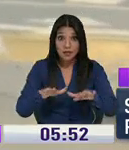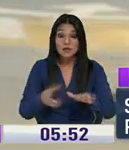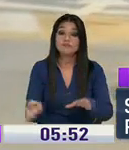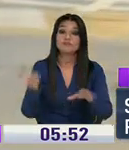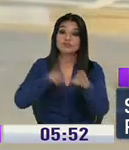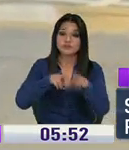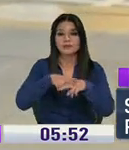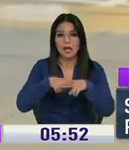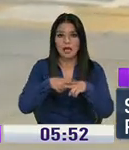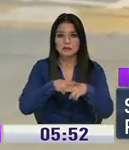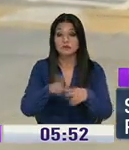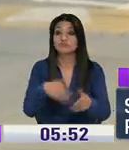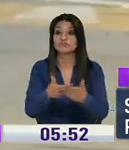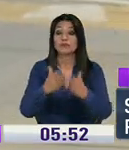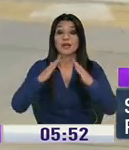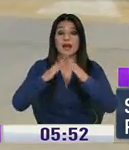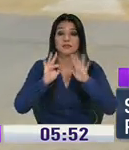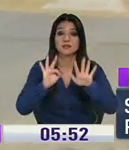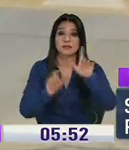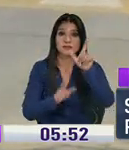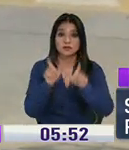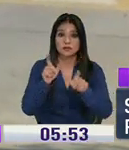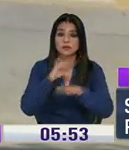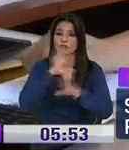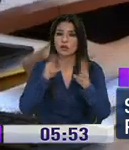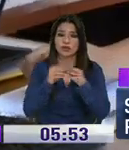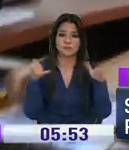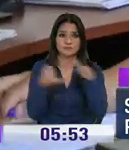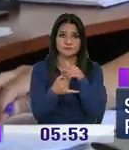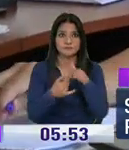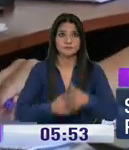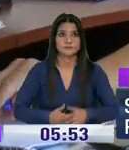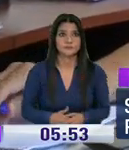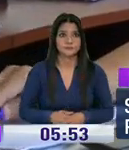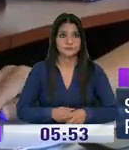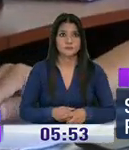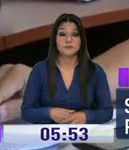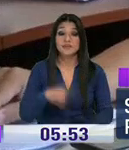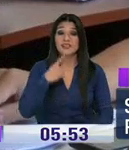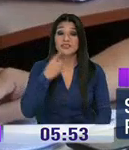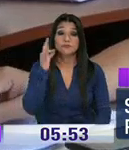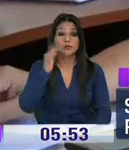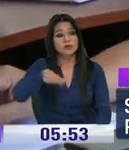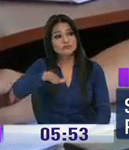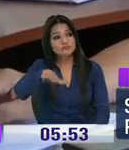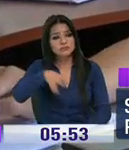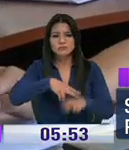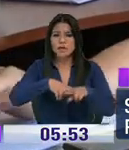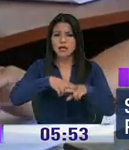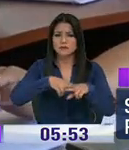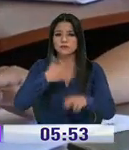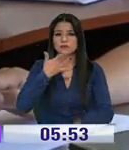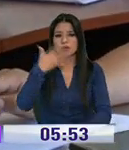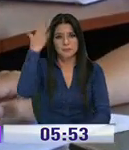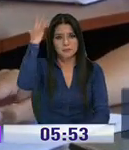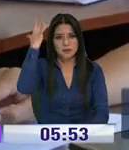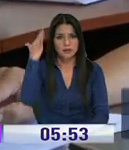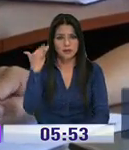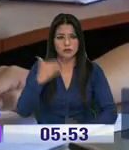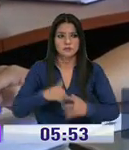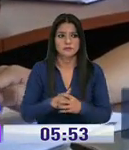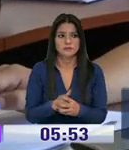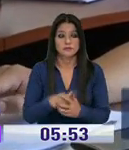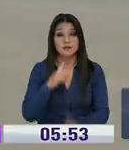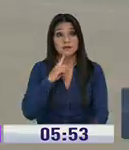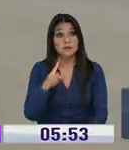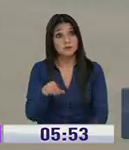estaban otras 7 personas, quienes la habrían ultrajado. Coge un taxi color amarillo, es abordada por